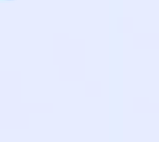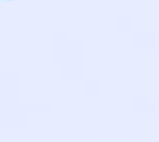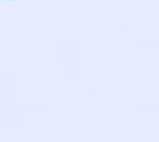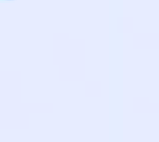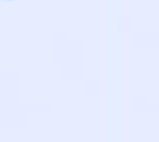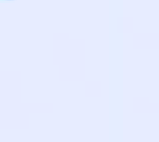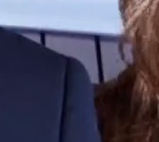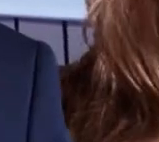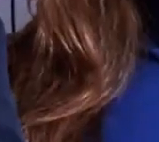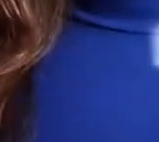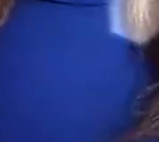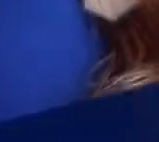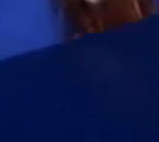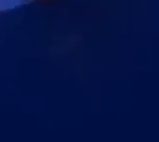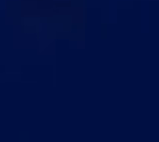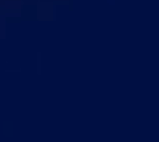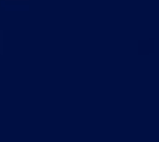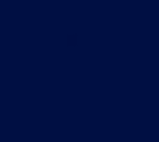2020.